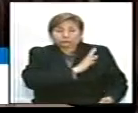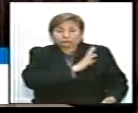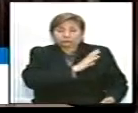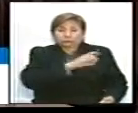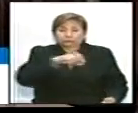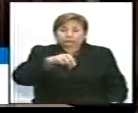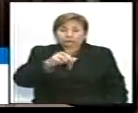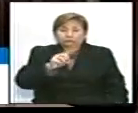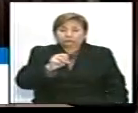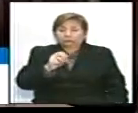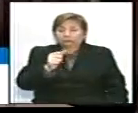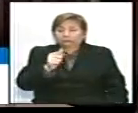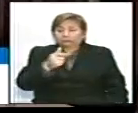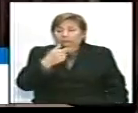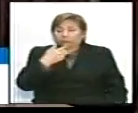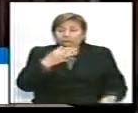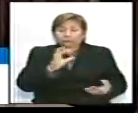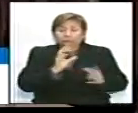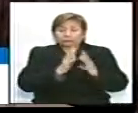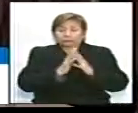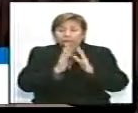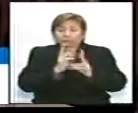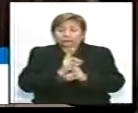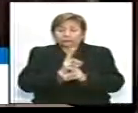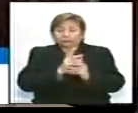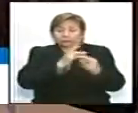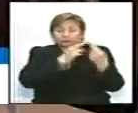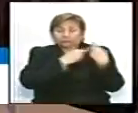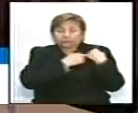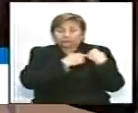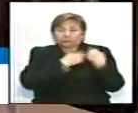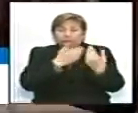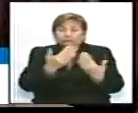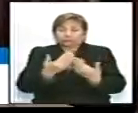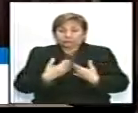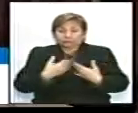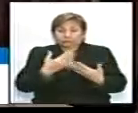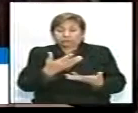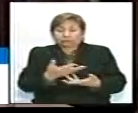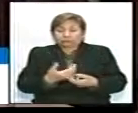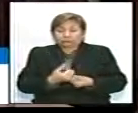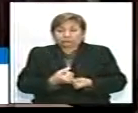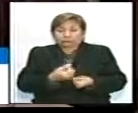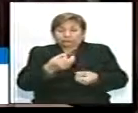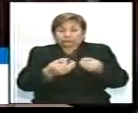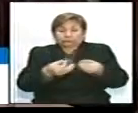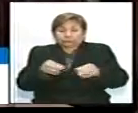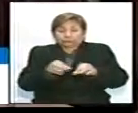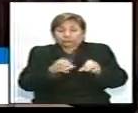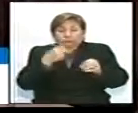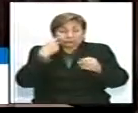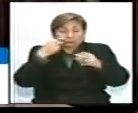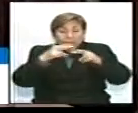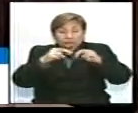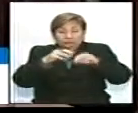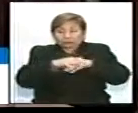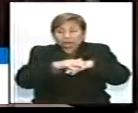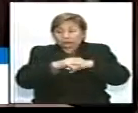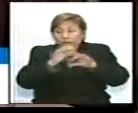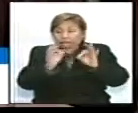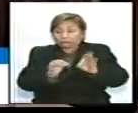penal especializado, quien con mucha responsabilidad me ha recibido la denuncia, ha iniciado las acciones de investigación